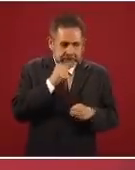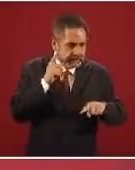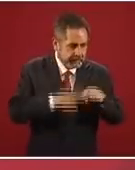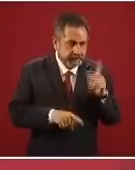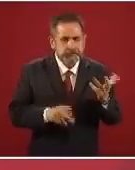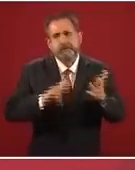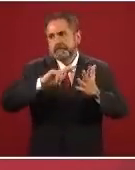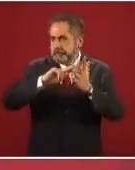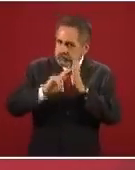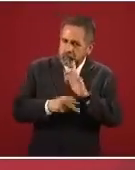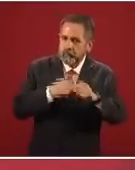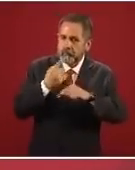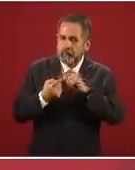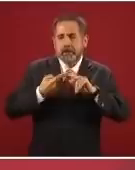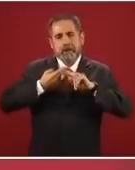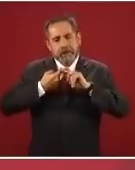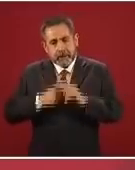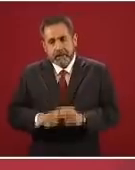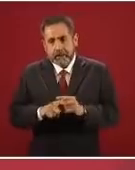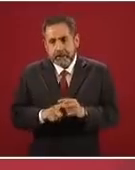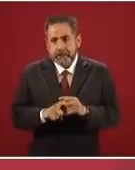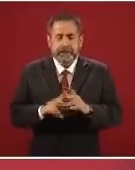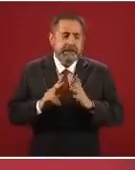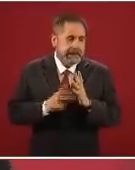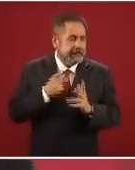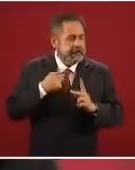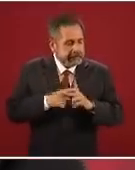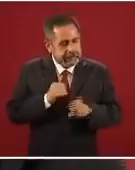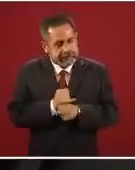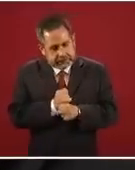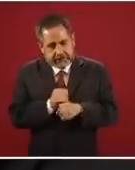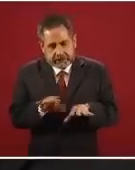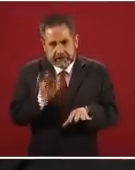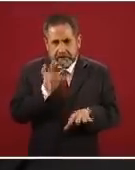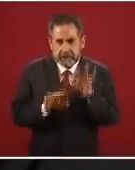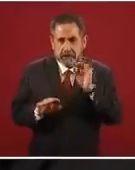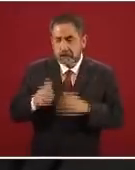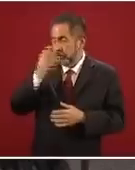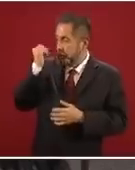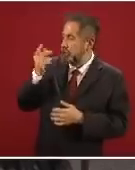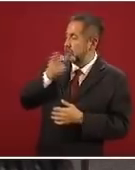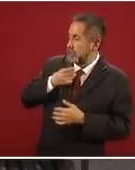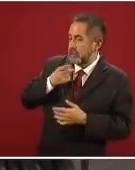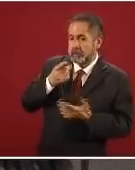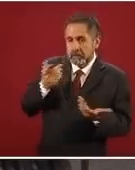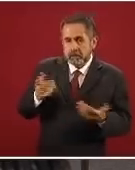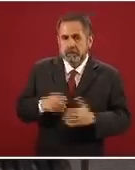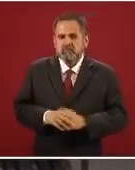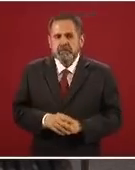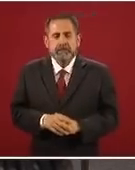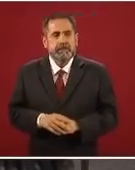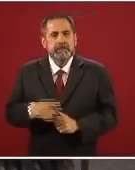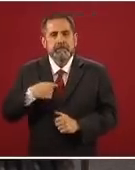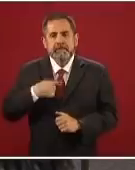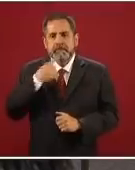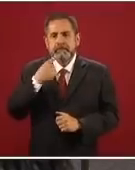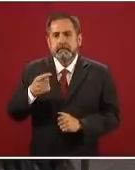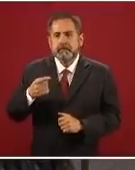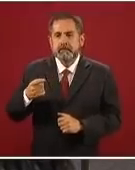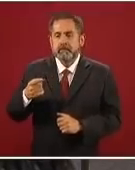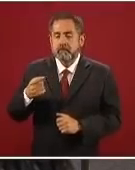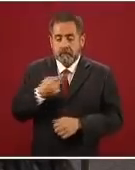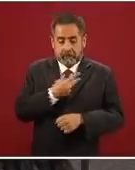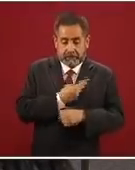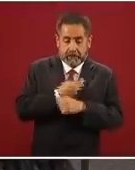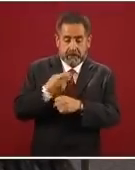tenemos que volver a iniciarlo. Yo recibí, no sé si sea prudente decirlo, pero recibí una